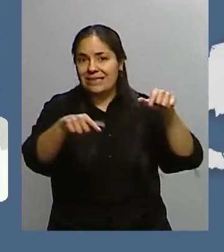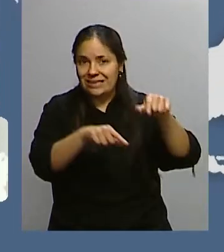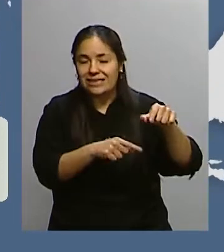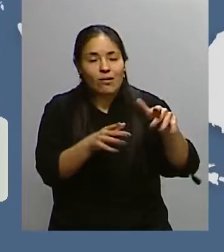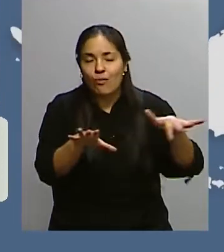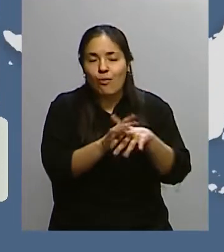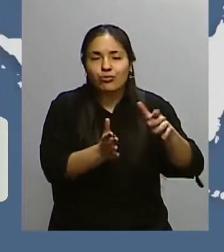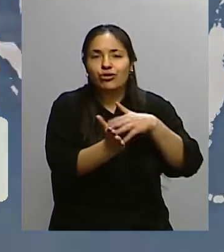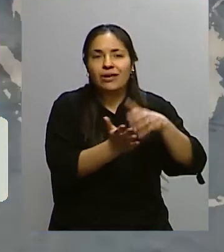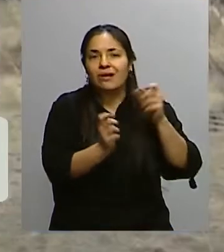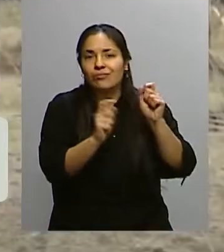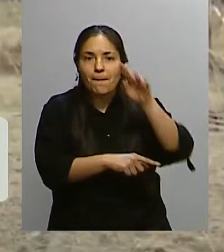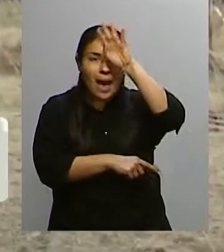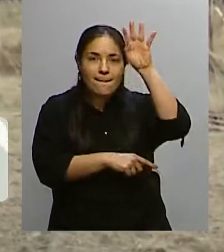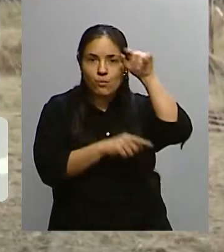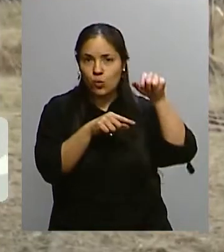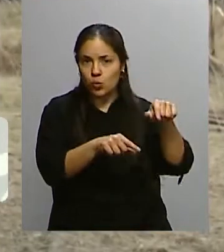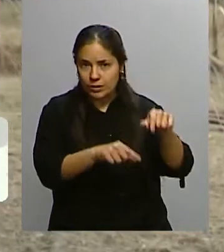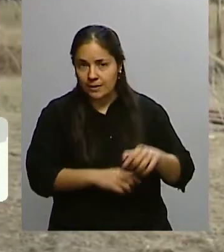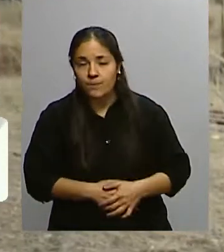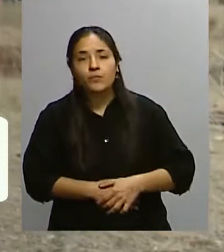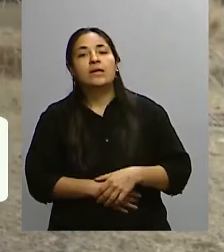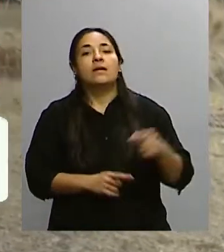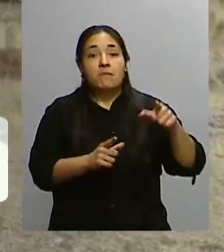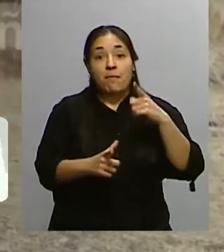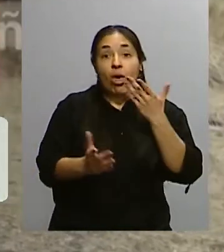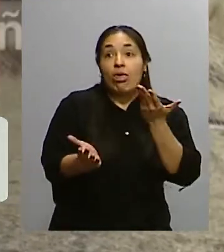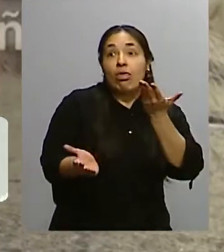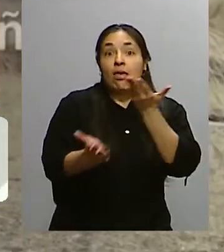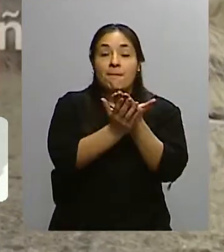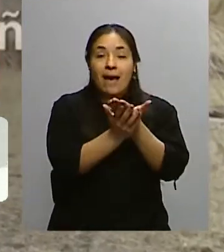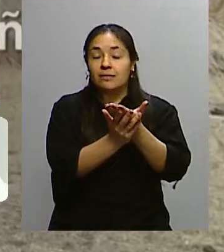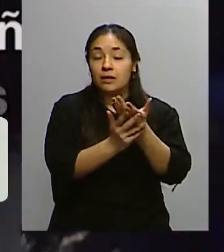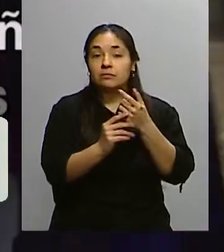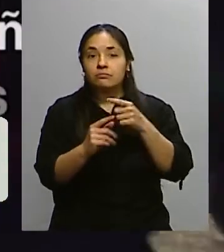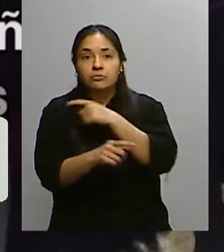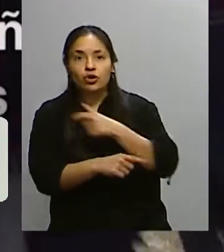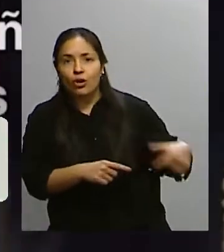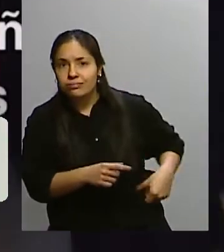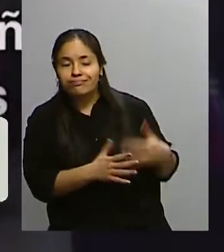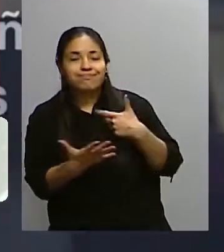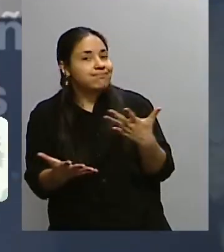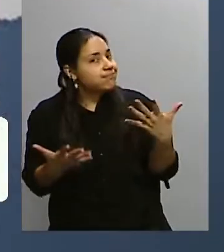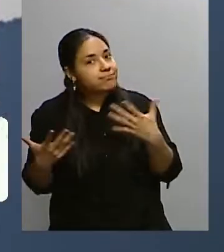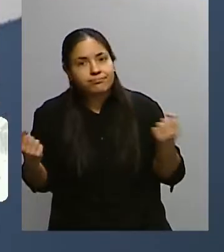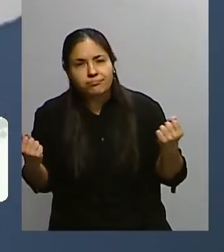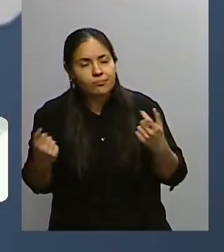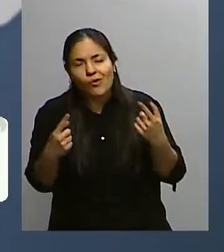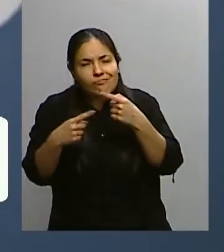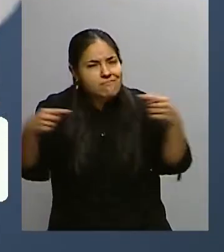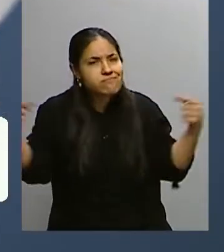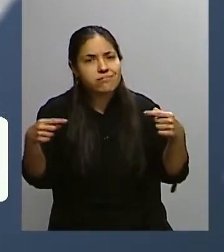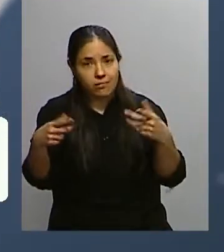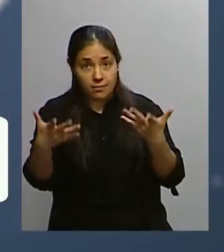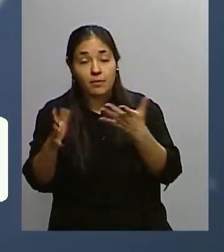Entonces, la demanda de tierras provoca en este sentido una alta tensión con ese tipo de economía y por lo tanto